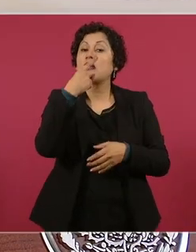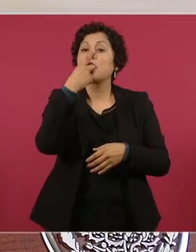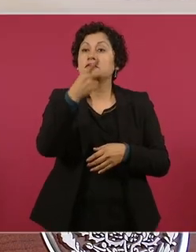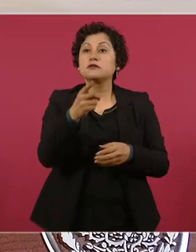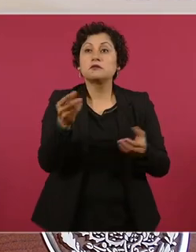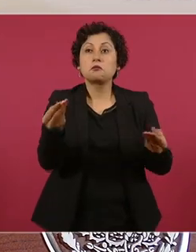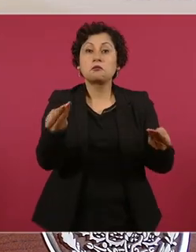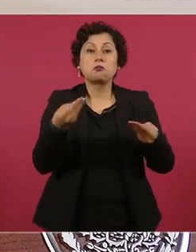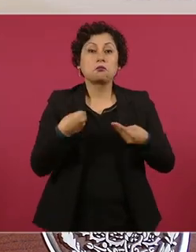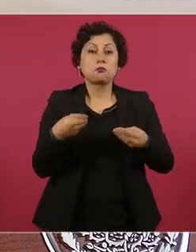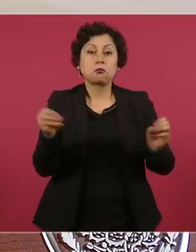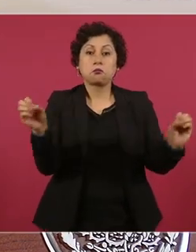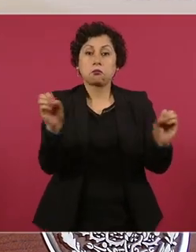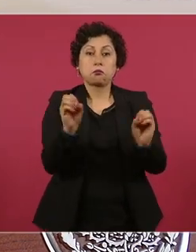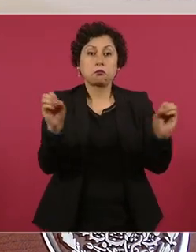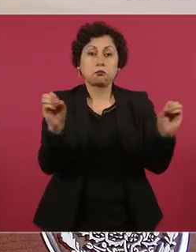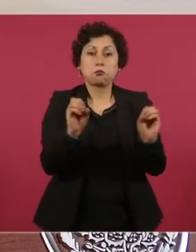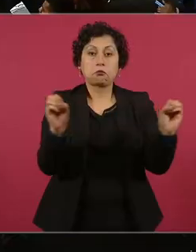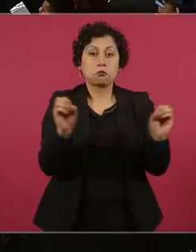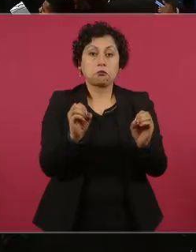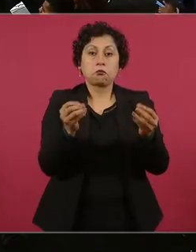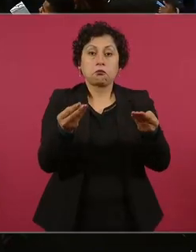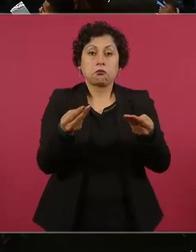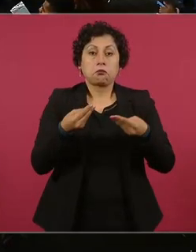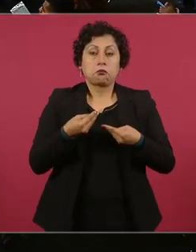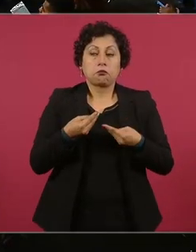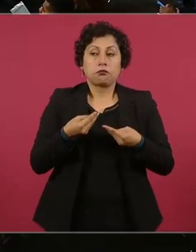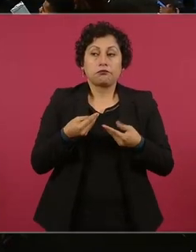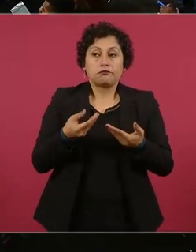entregado mi medicamento. Sí, puede ser,